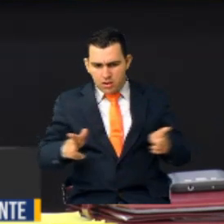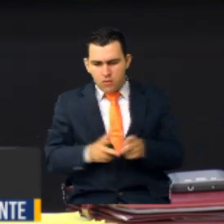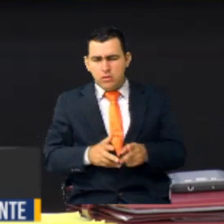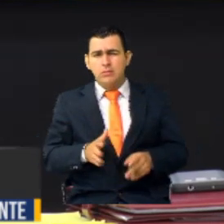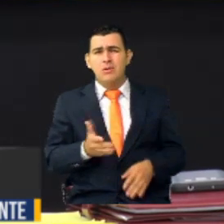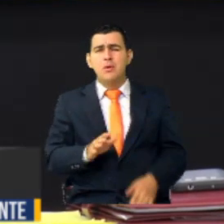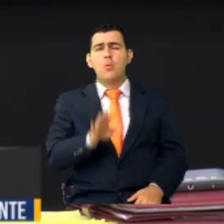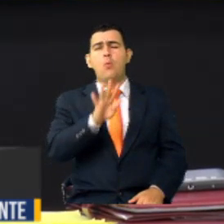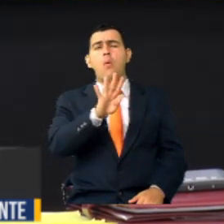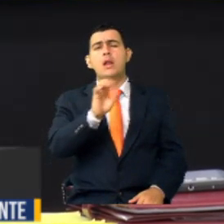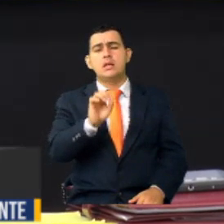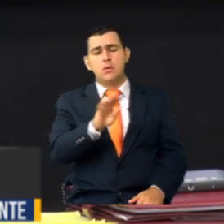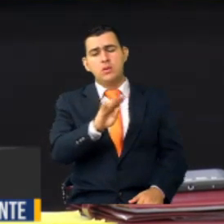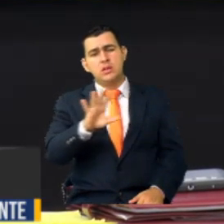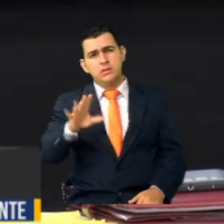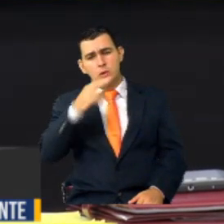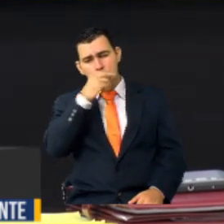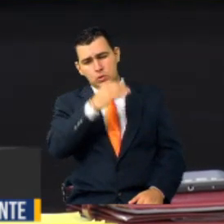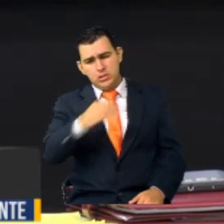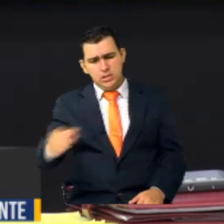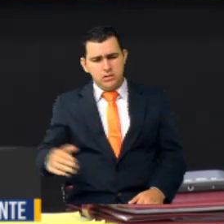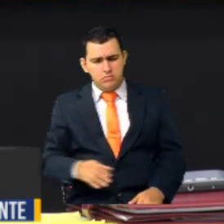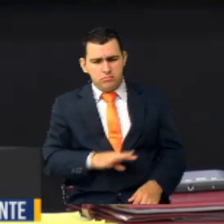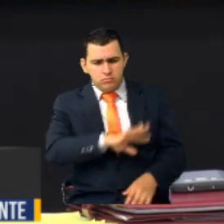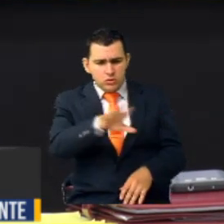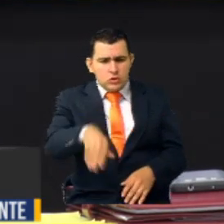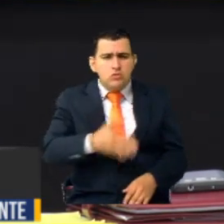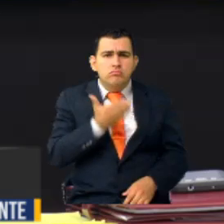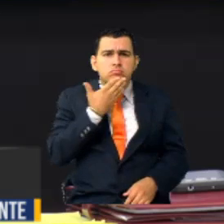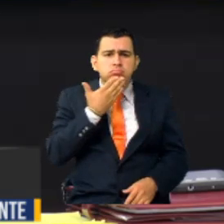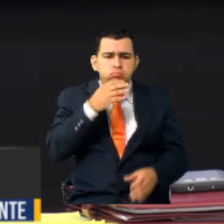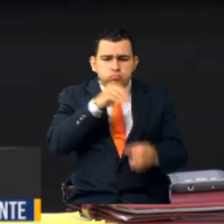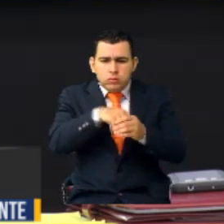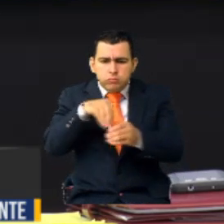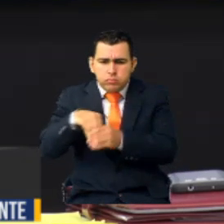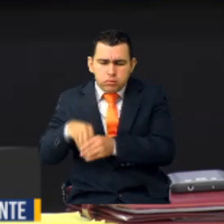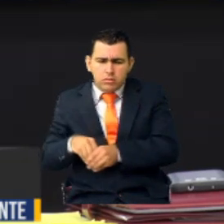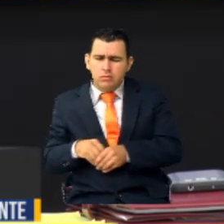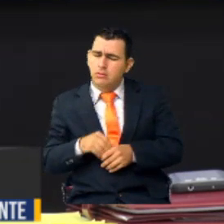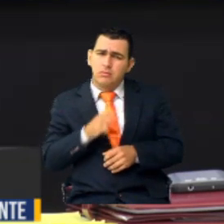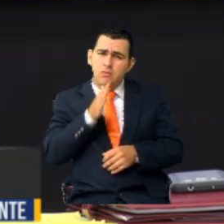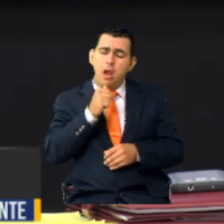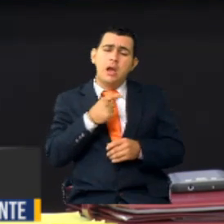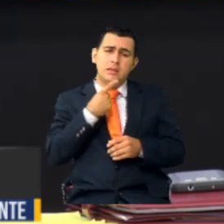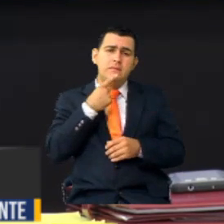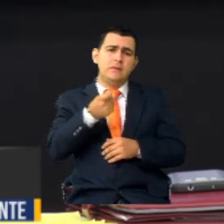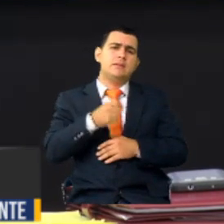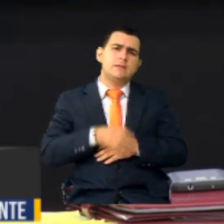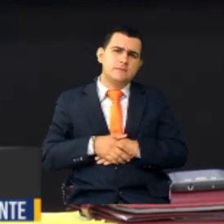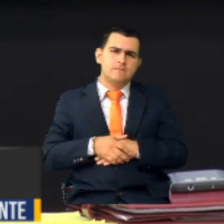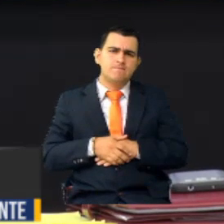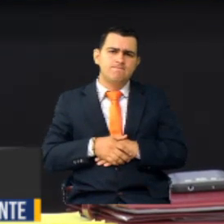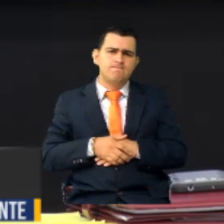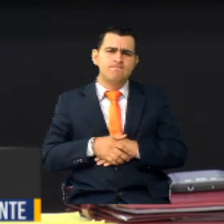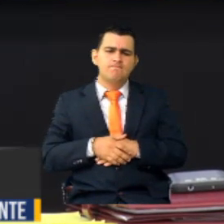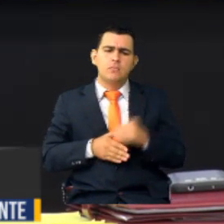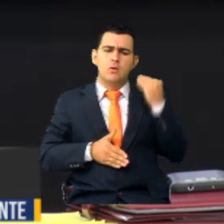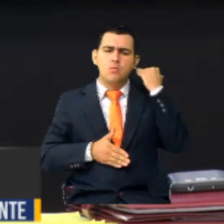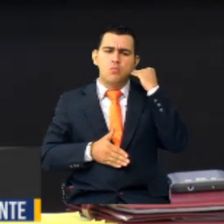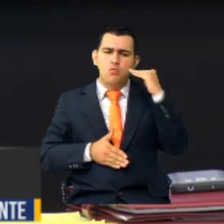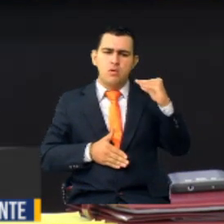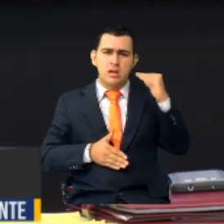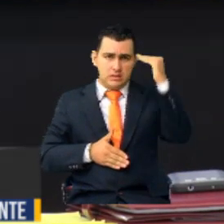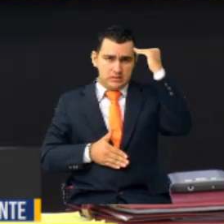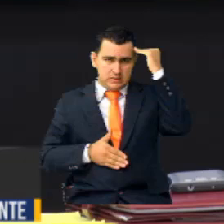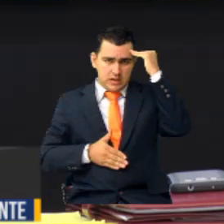45 niños. Que las situaciones no son adecuadas para que esos niños puedan prepararse adecuadamente. Una mujer obviamente